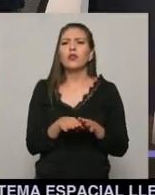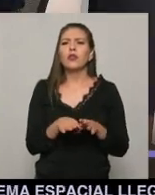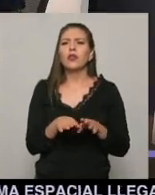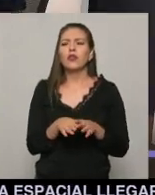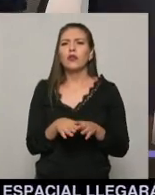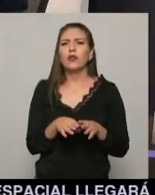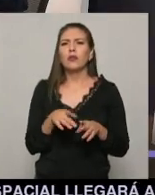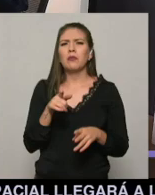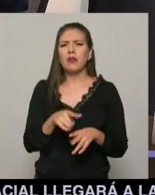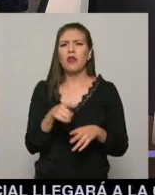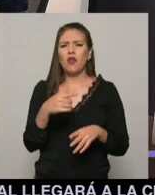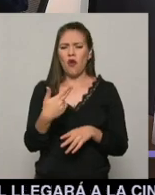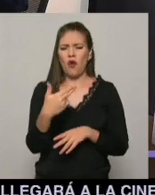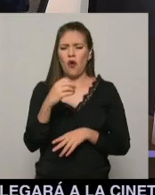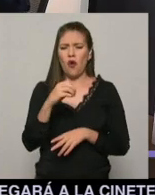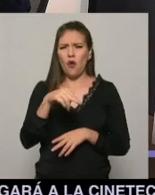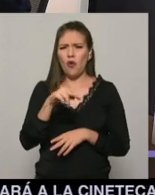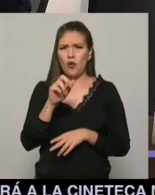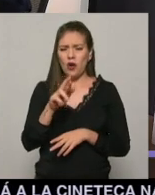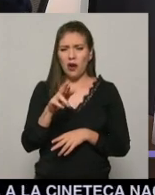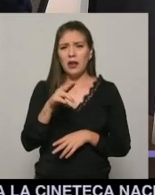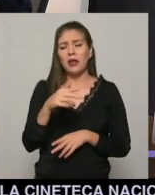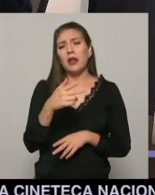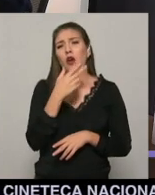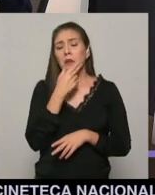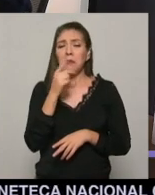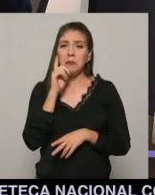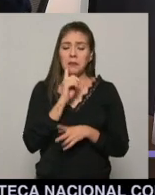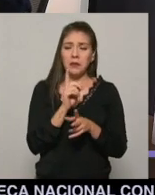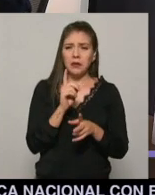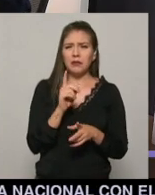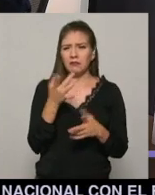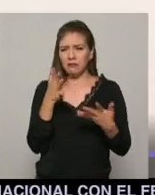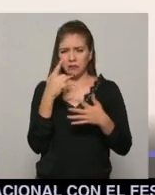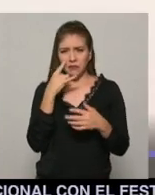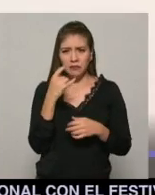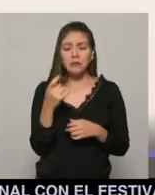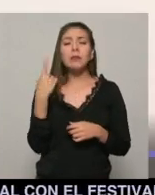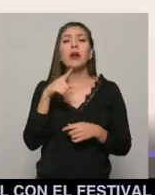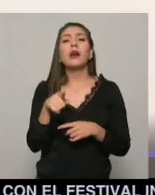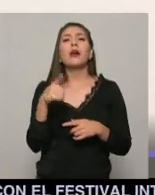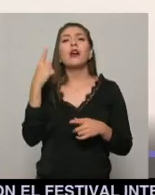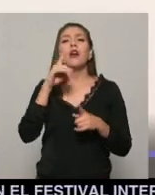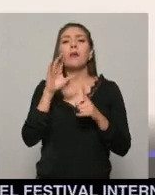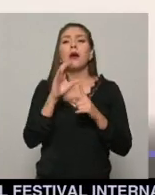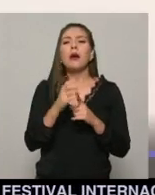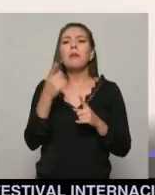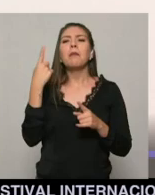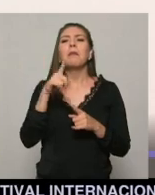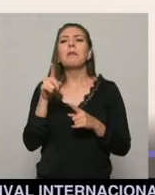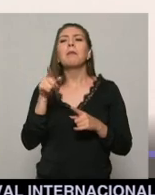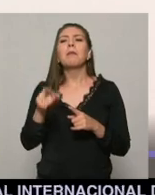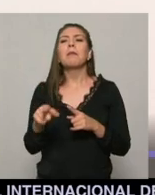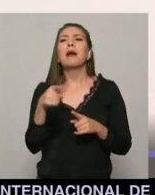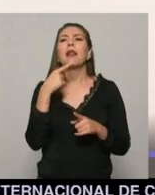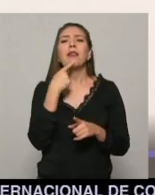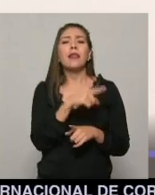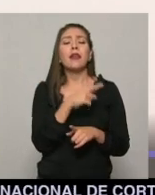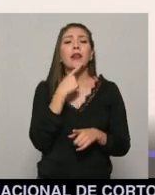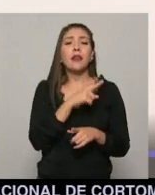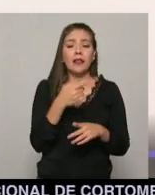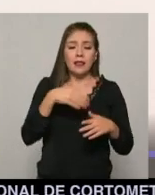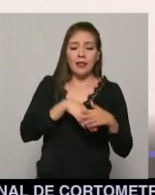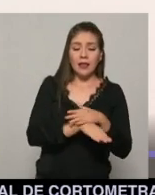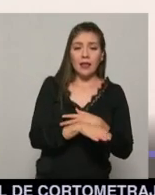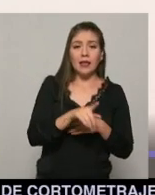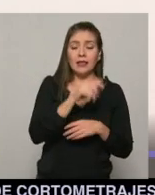bastante rara, pero entendemos que es una derivación del Consejo de Honor y Justicia para atender denuncias al interior de la propia